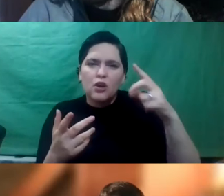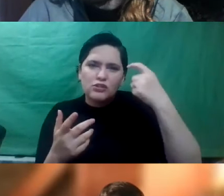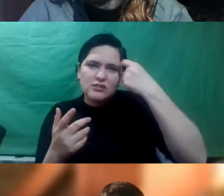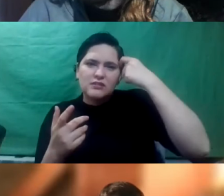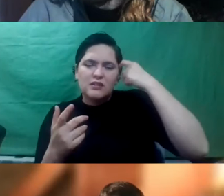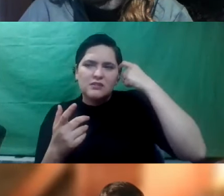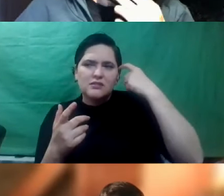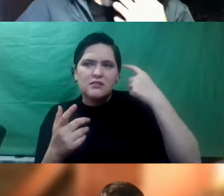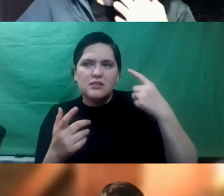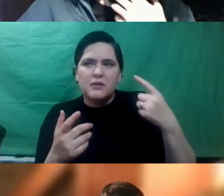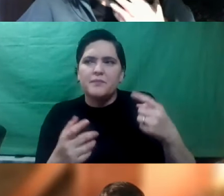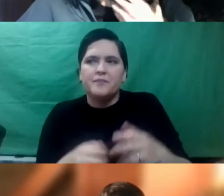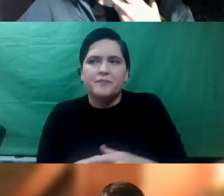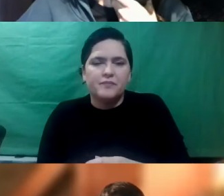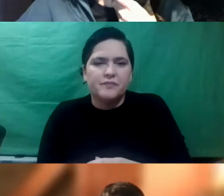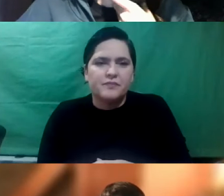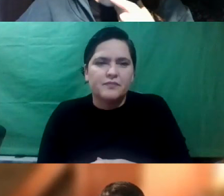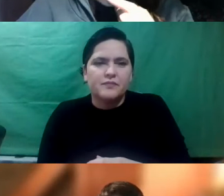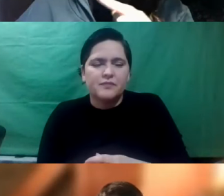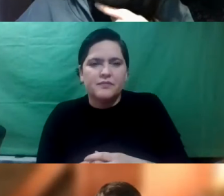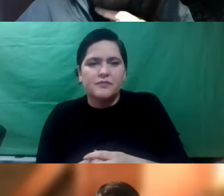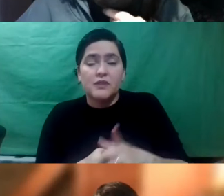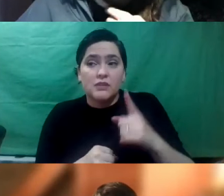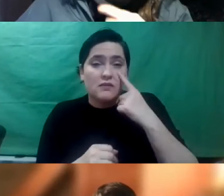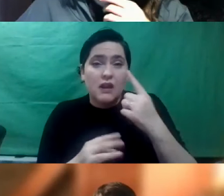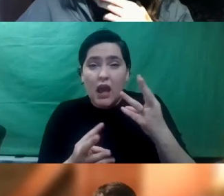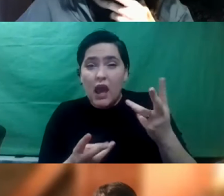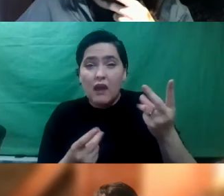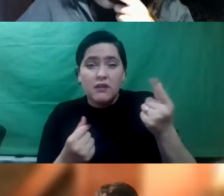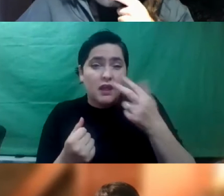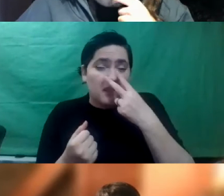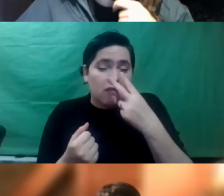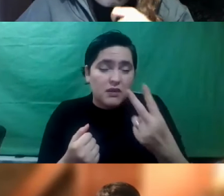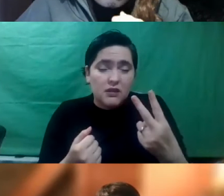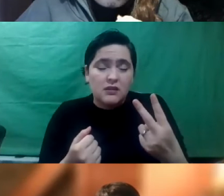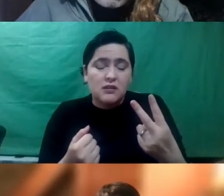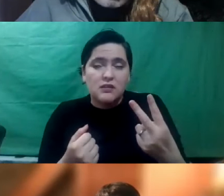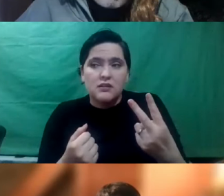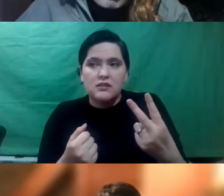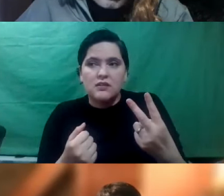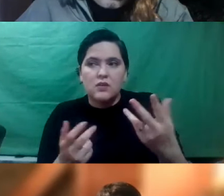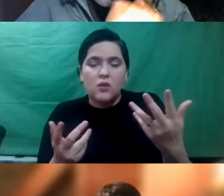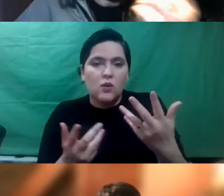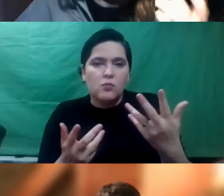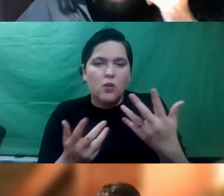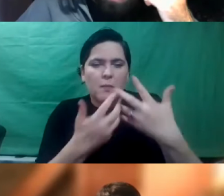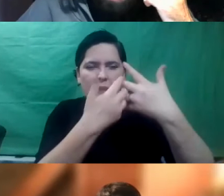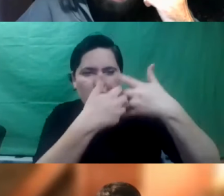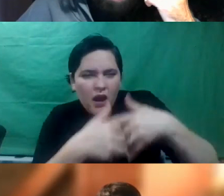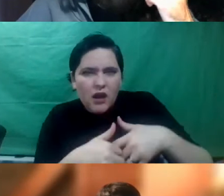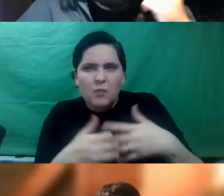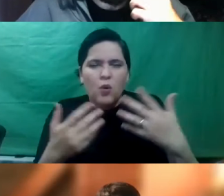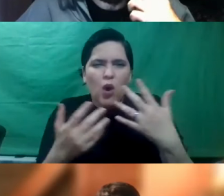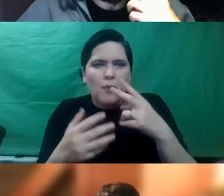Y la idea también es investigar los mecanismos involucrados y poder generar predicciones o lo que se